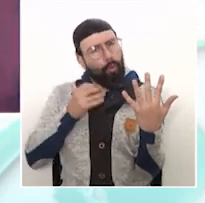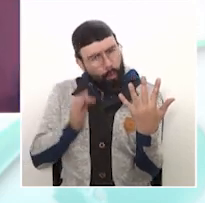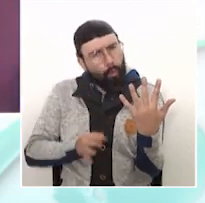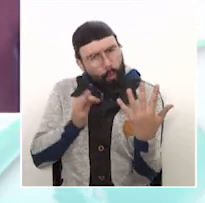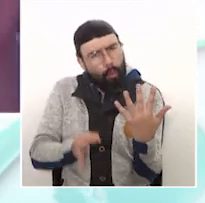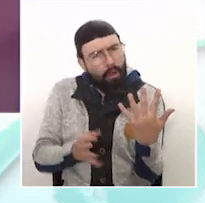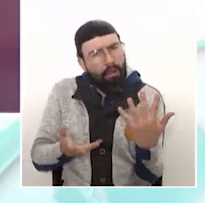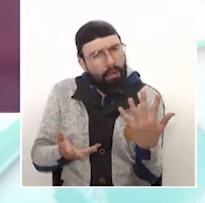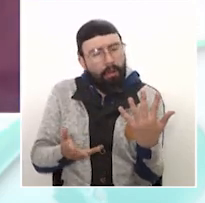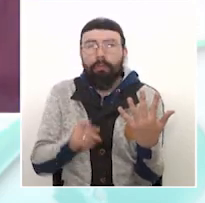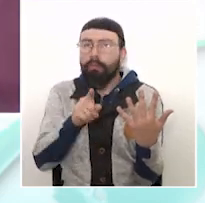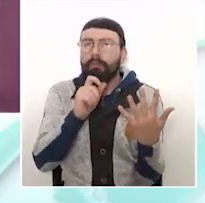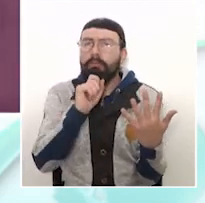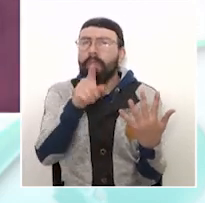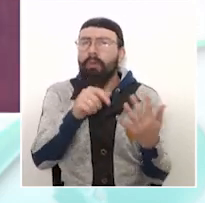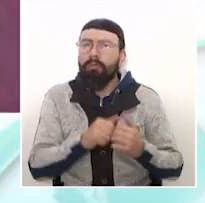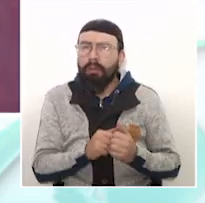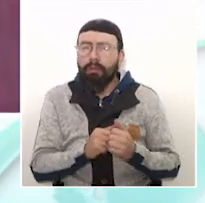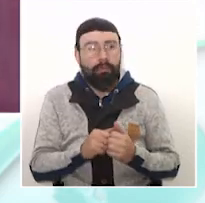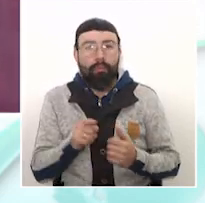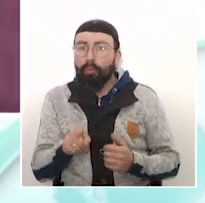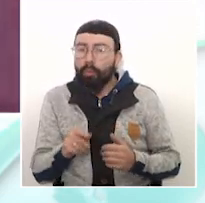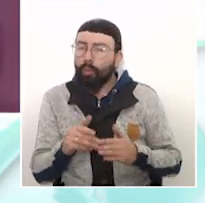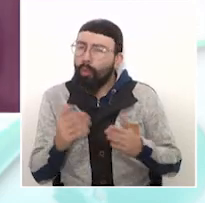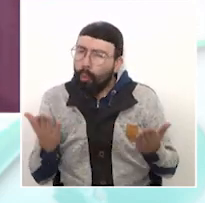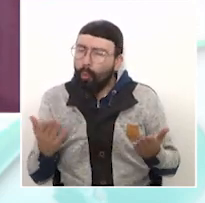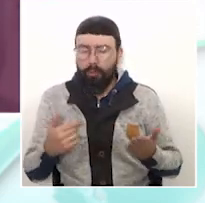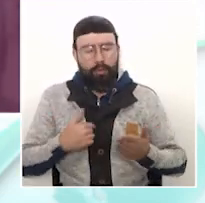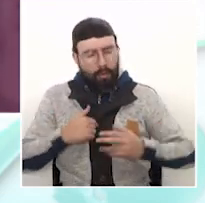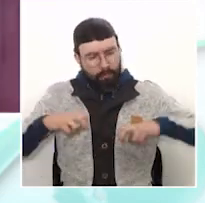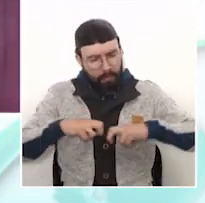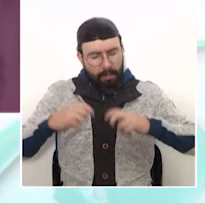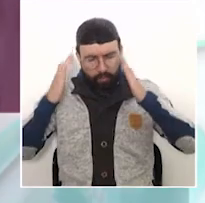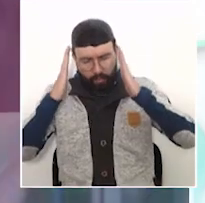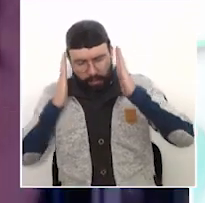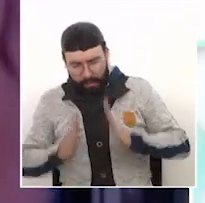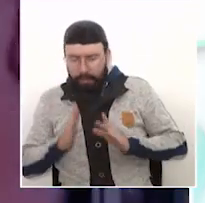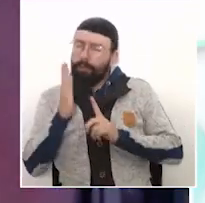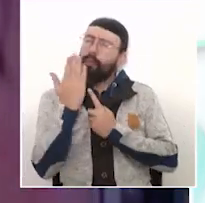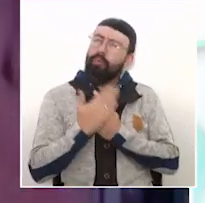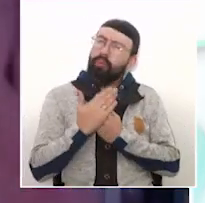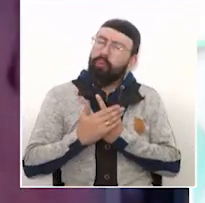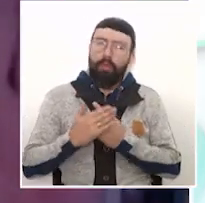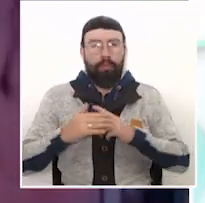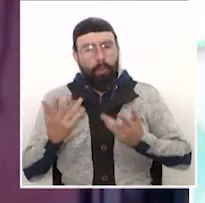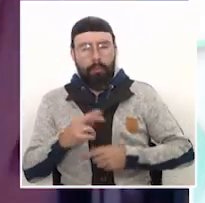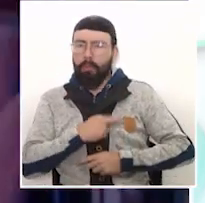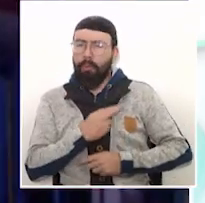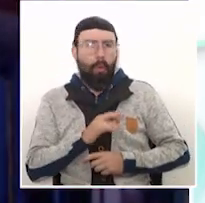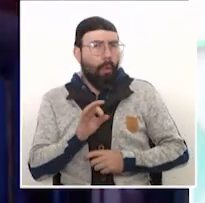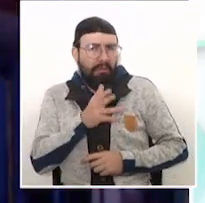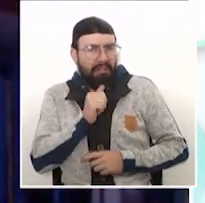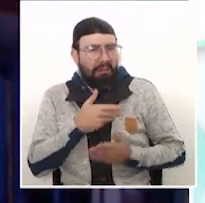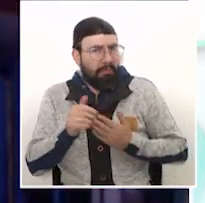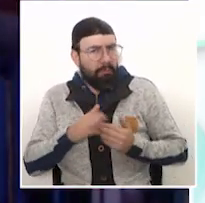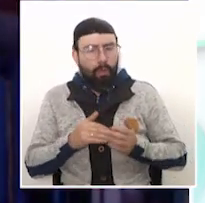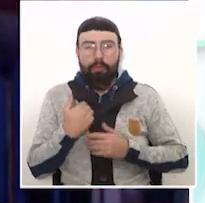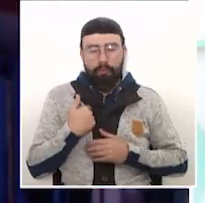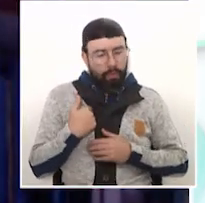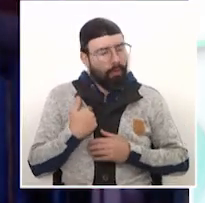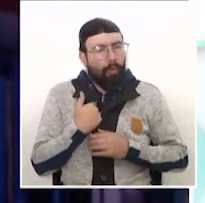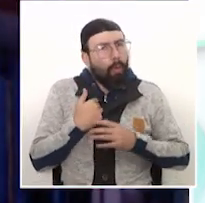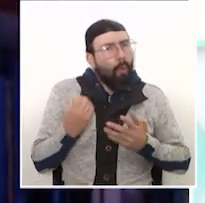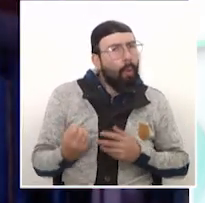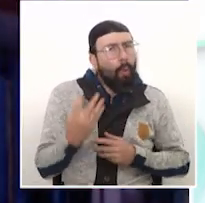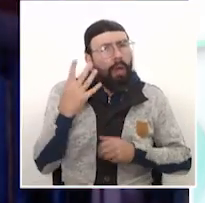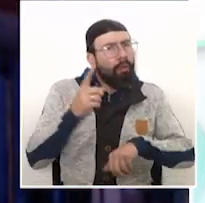y pregúntate cuánta energía y tiempo le estoy dedicando a esta alma o espíritu mío, con religión o sin ella. Habitualmente es